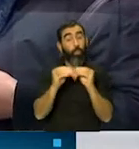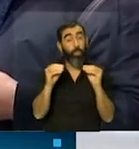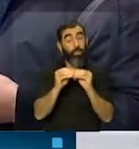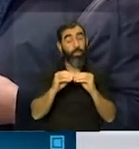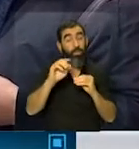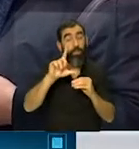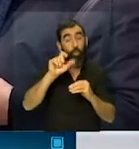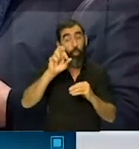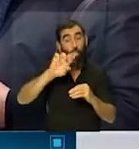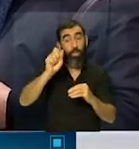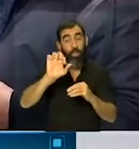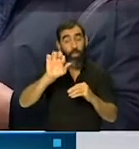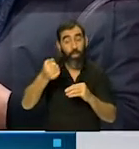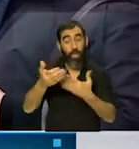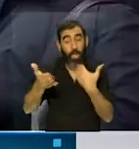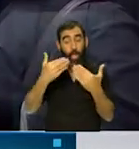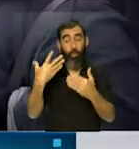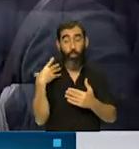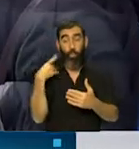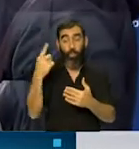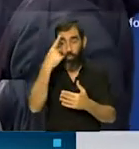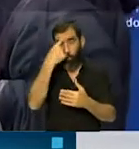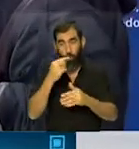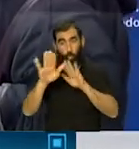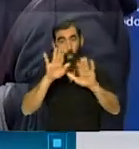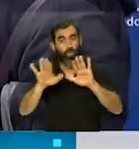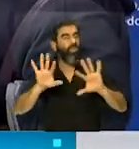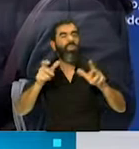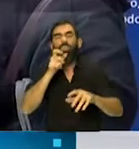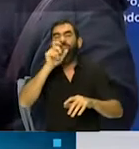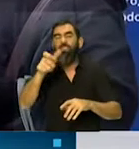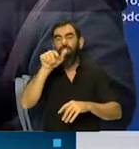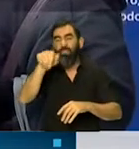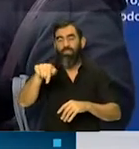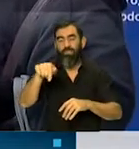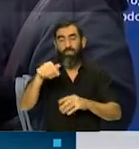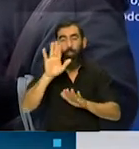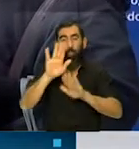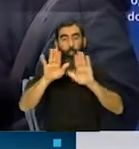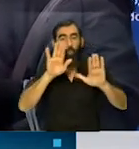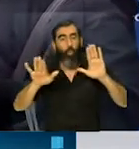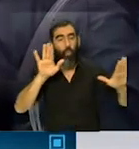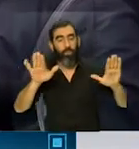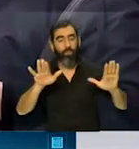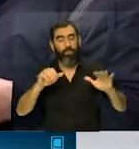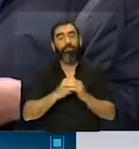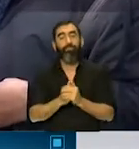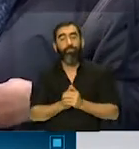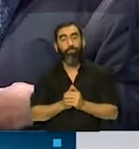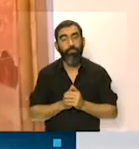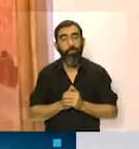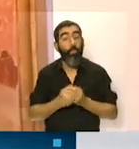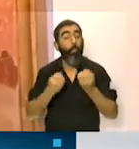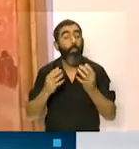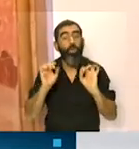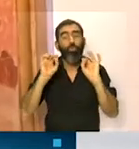Bomio hablando con Tiago Roca, director del Museo Figari, acerca de lo que significa esta exposición, que tiene sus particularidades, porque